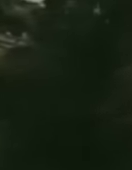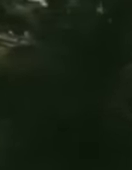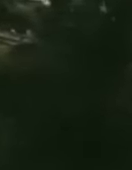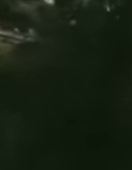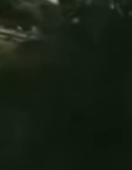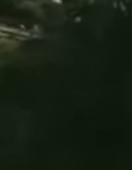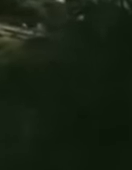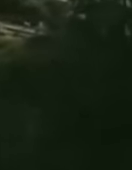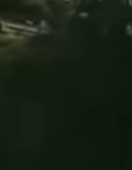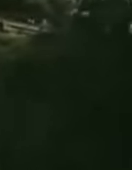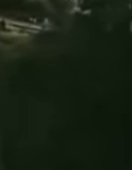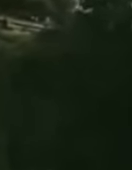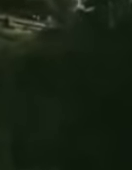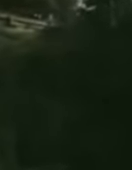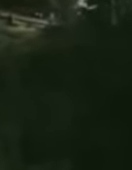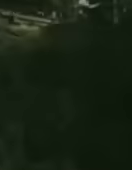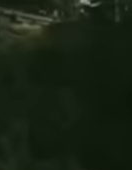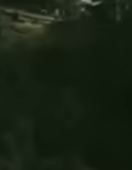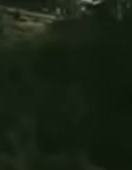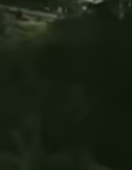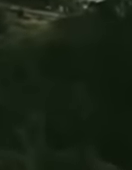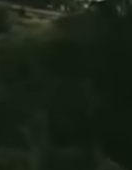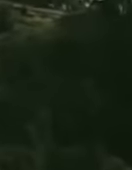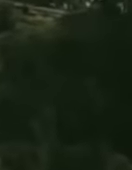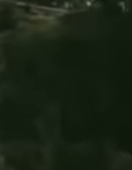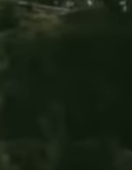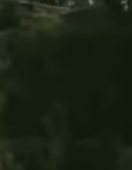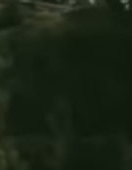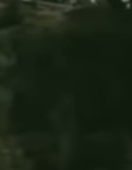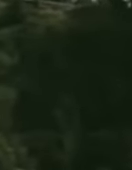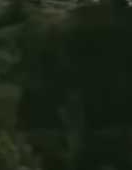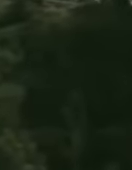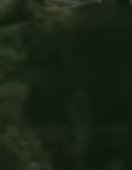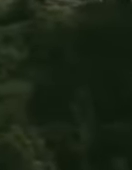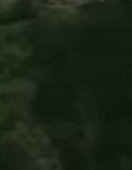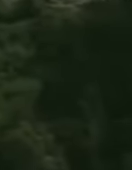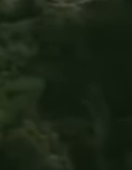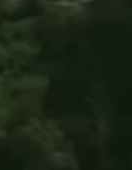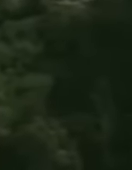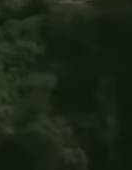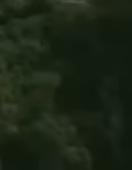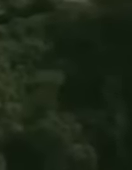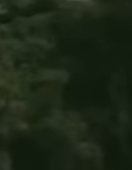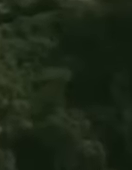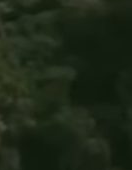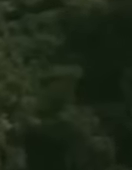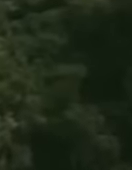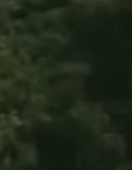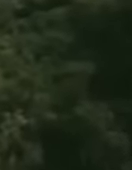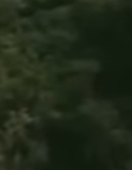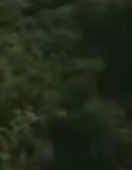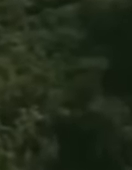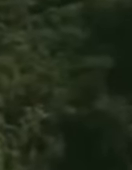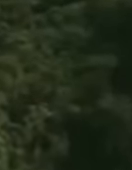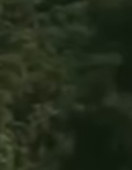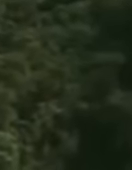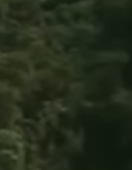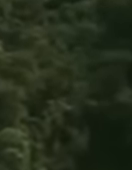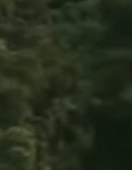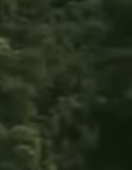Sí, muchísimas gracias por el presente contacto informativo que establecemos a esta hora. La agenda de trabajo del